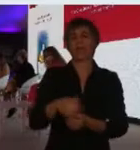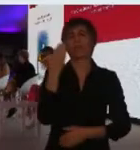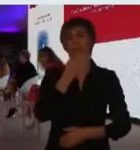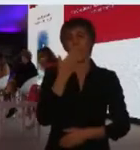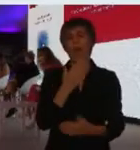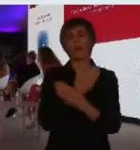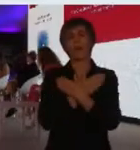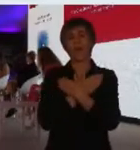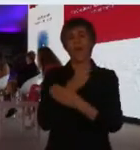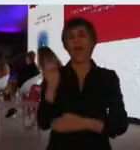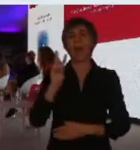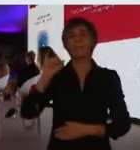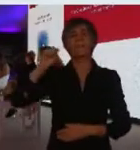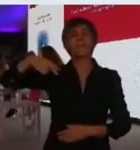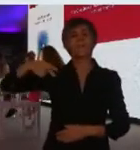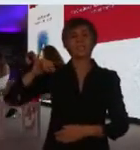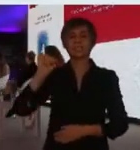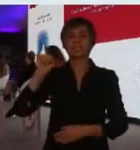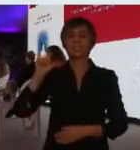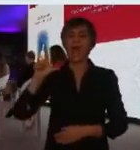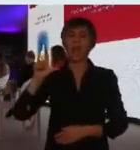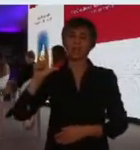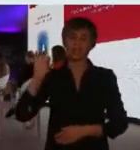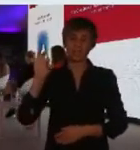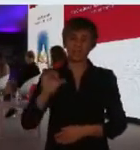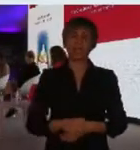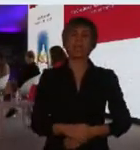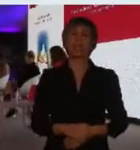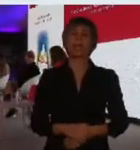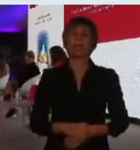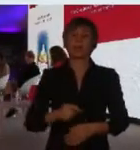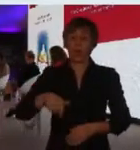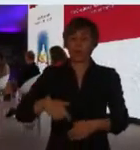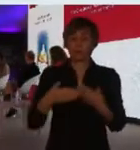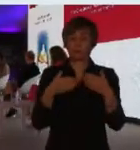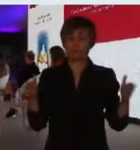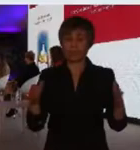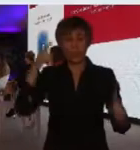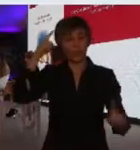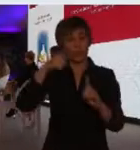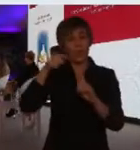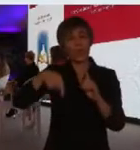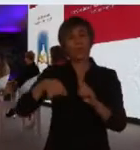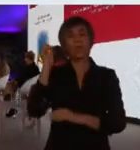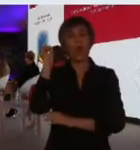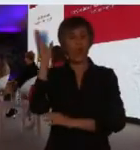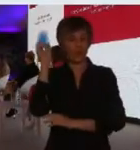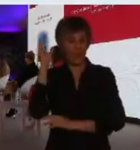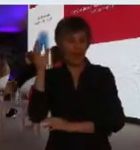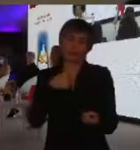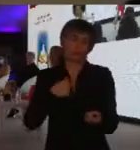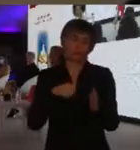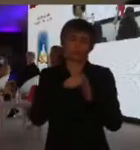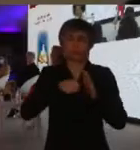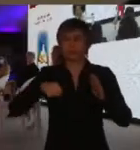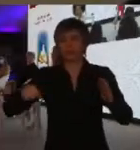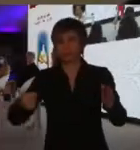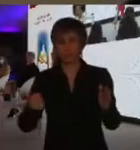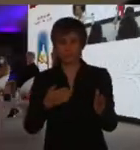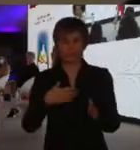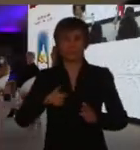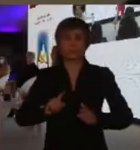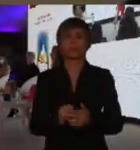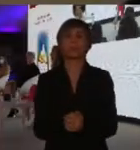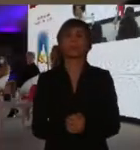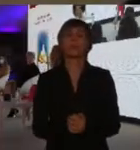a abrir as portas para ter estas xornadas, este encontro, estas convivencias que tanto precisábamos.